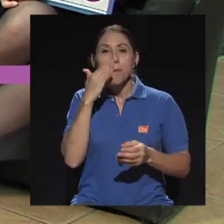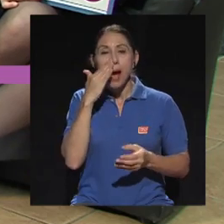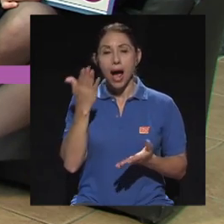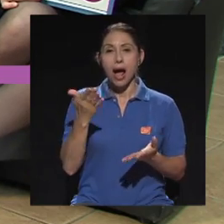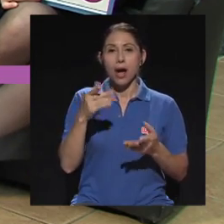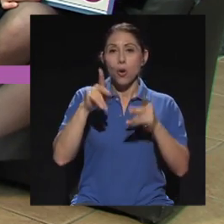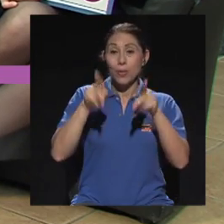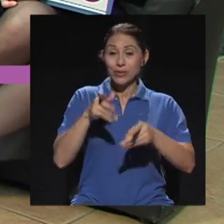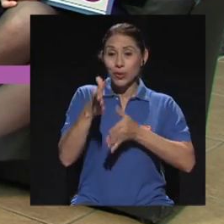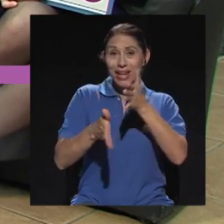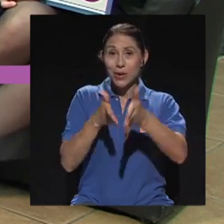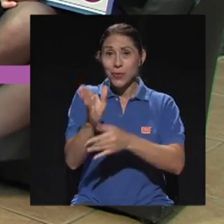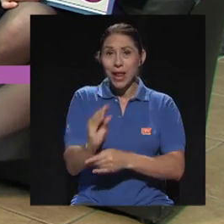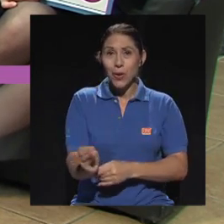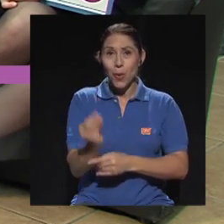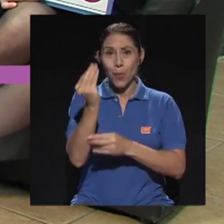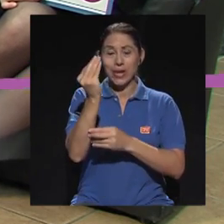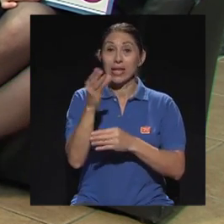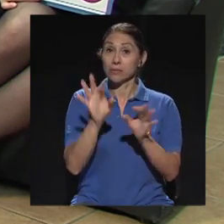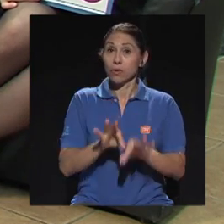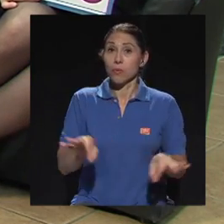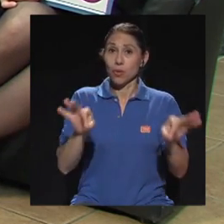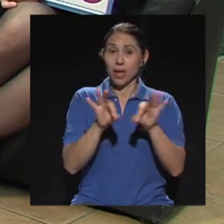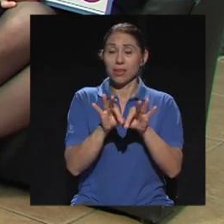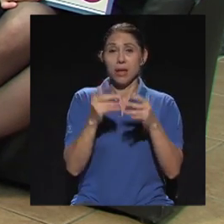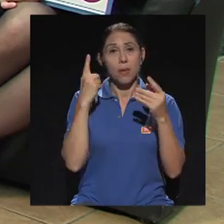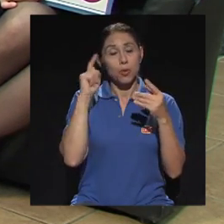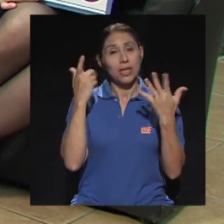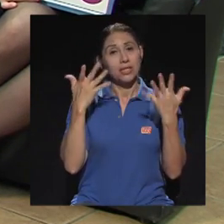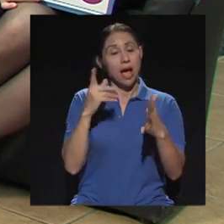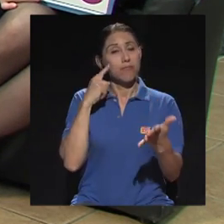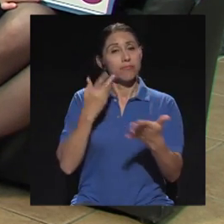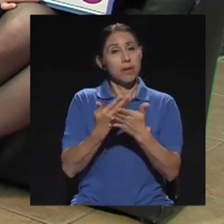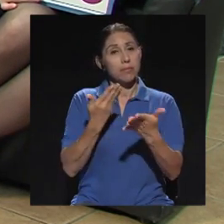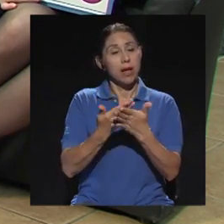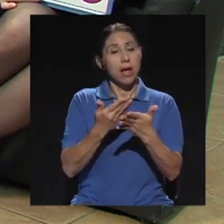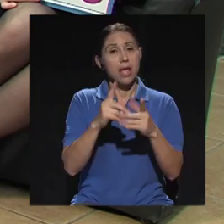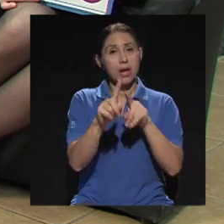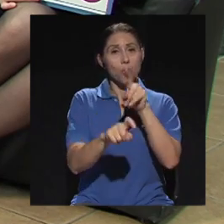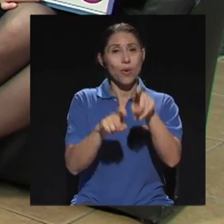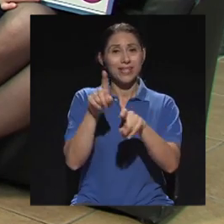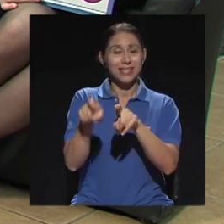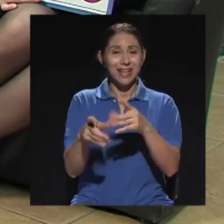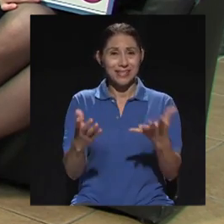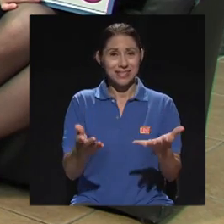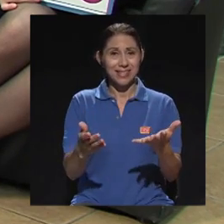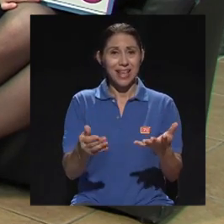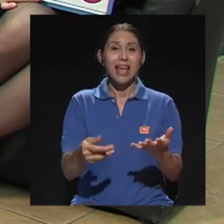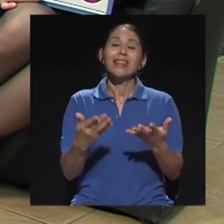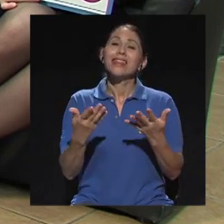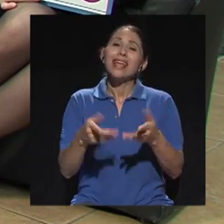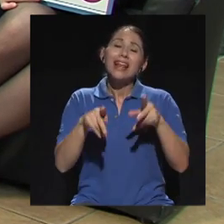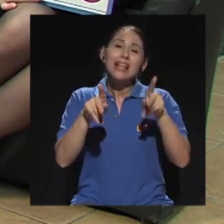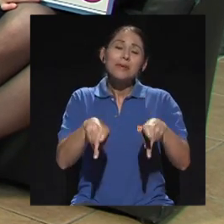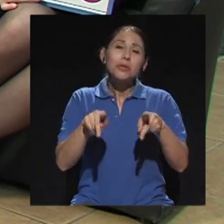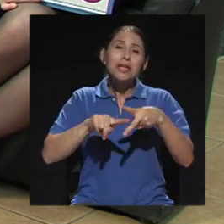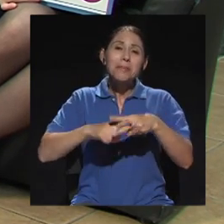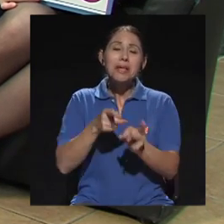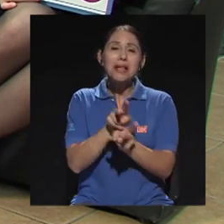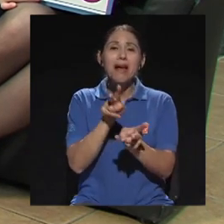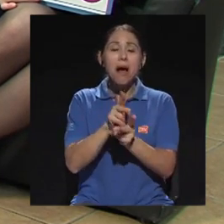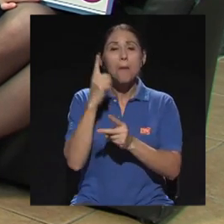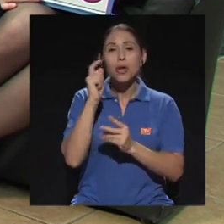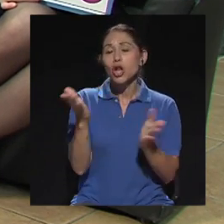tema de sexualidad, porque varias encuestas, también las suyas, lo han reflejado, ¿verdad? De que no es una información veraz, de que se omiten